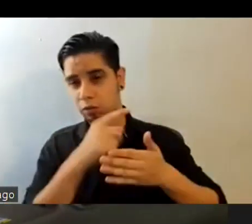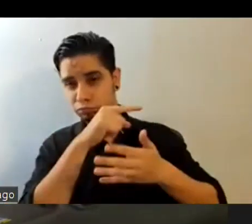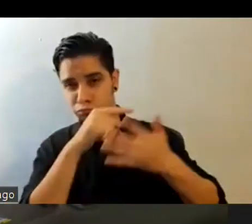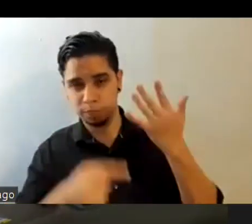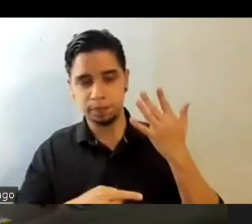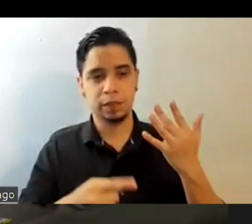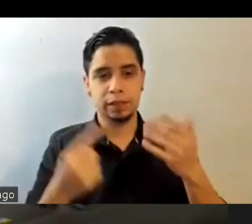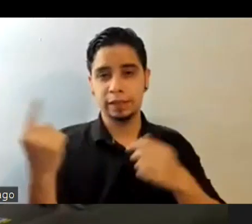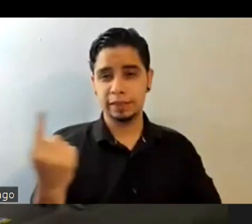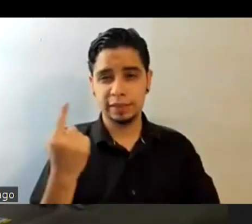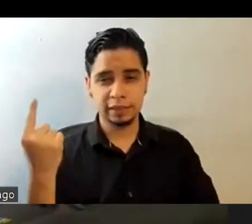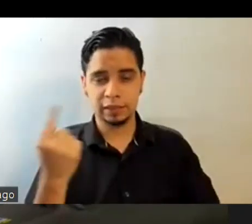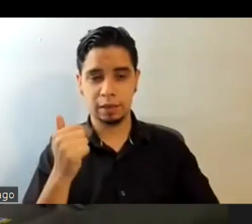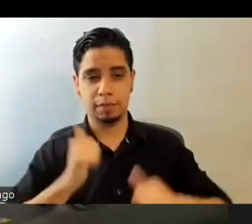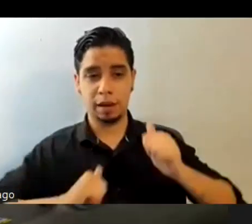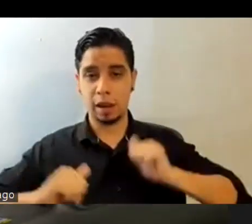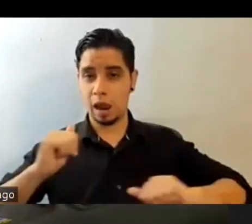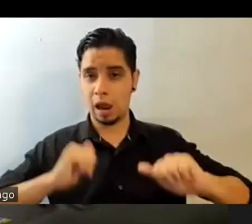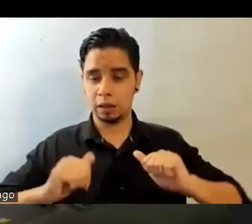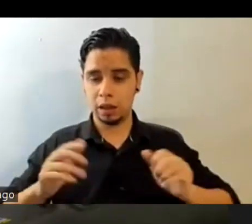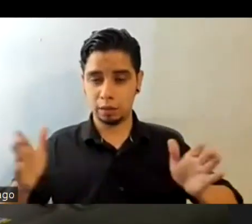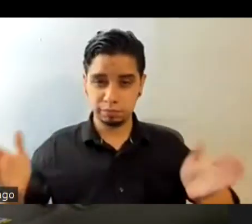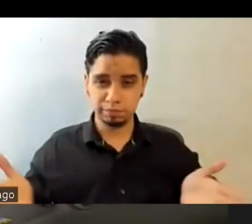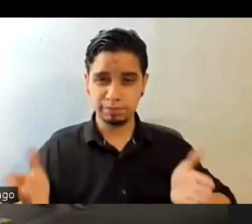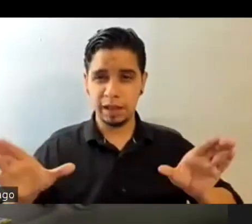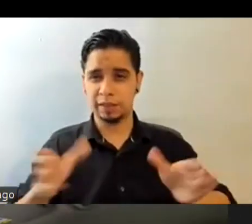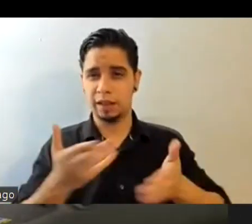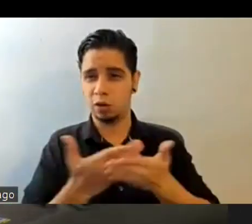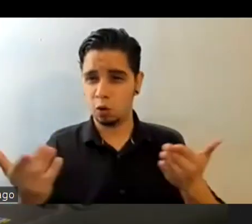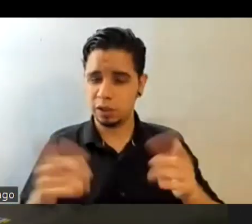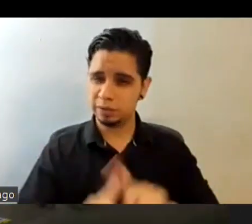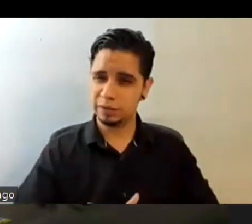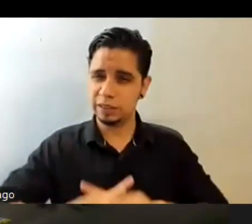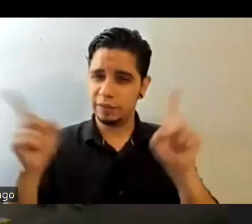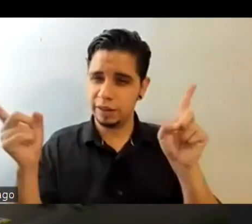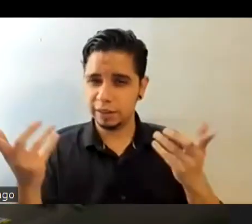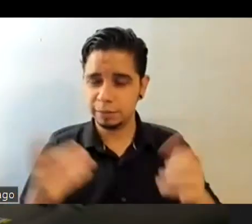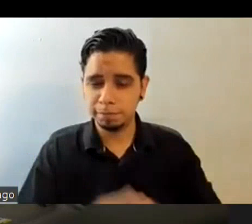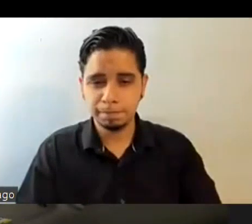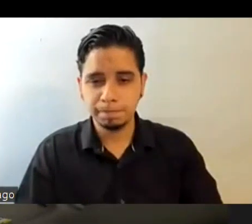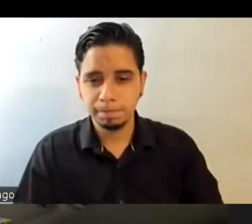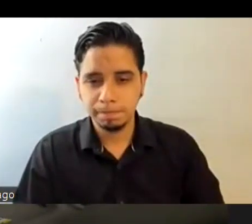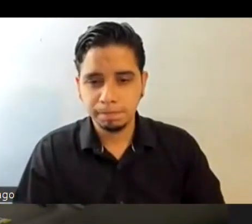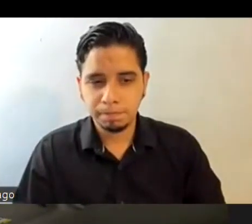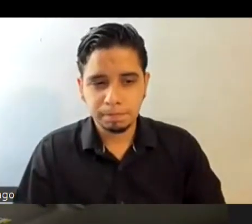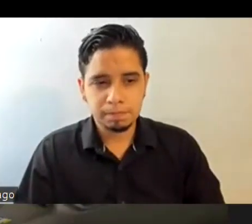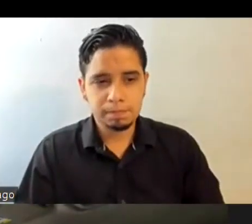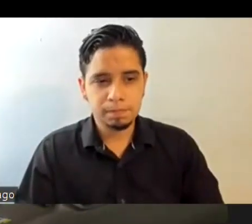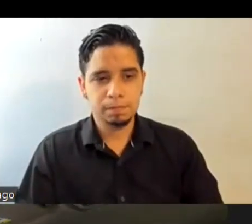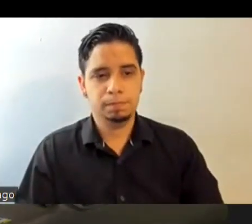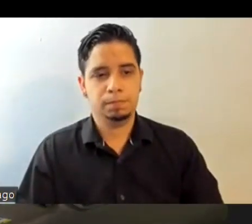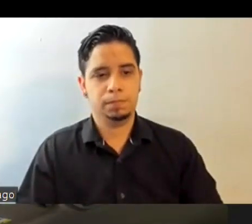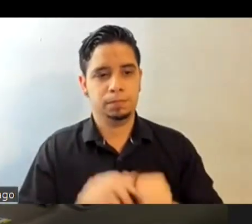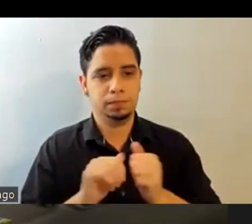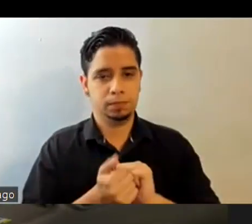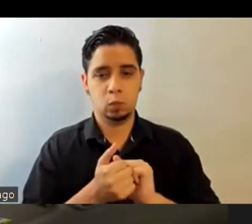que siempre el arte como que nos va a motivar a hacer distintas cuestiones, ¿verdad? Sí. Y entonces, ¿cómo